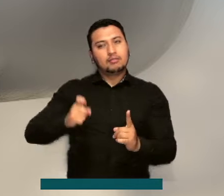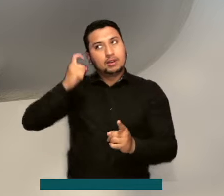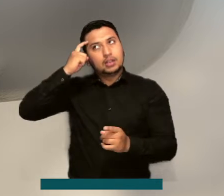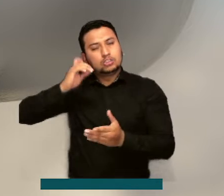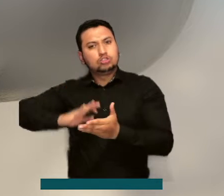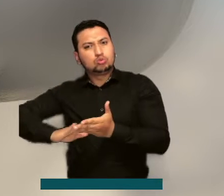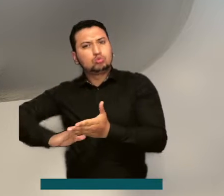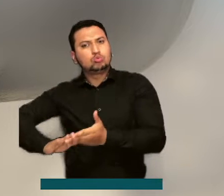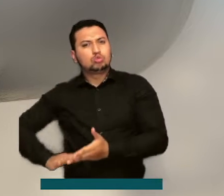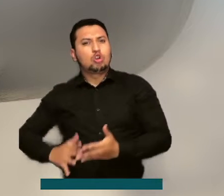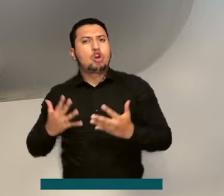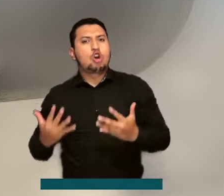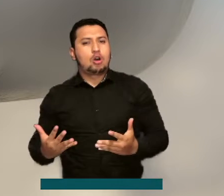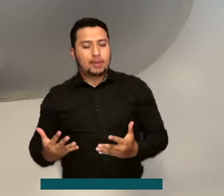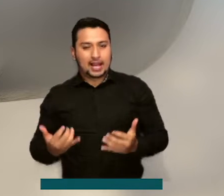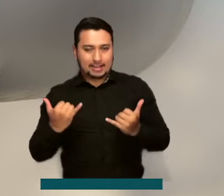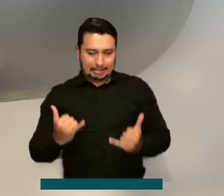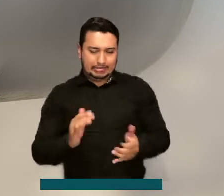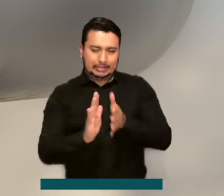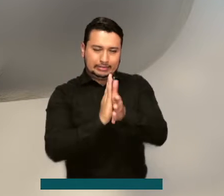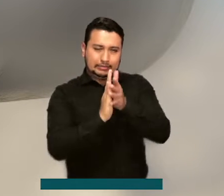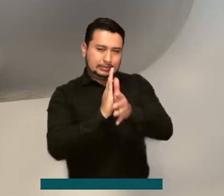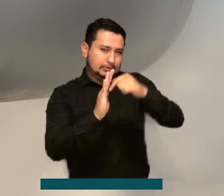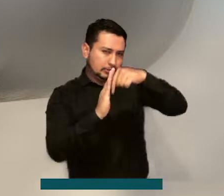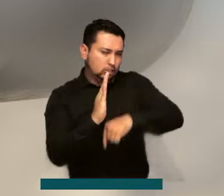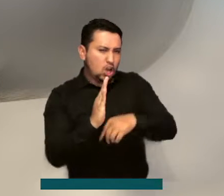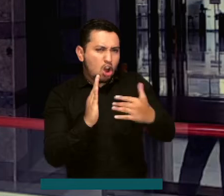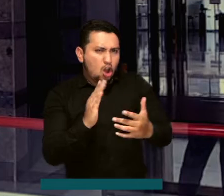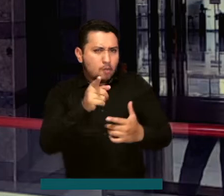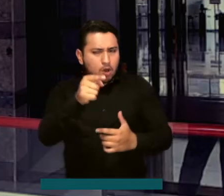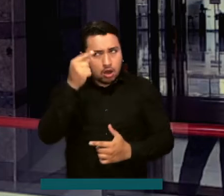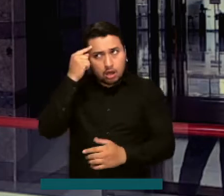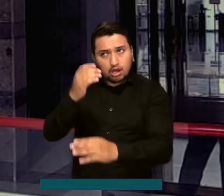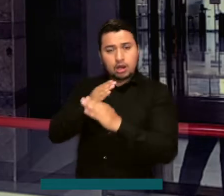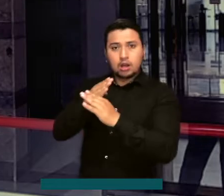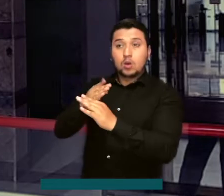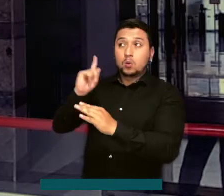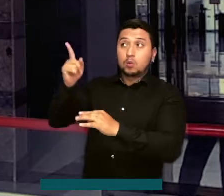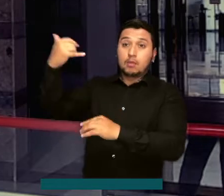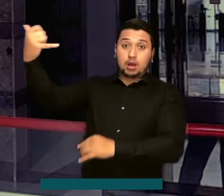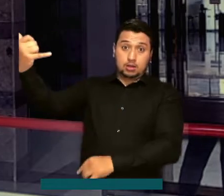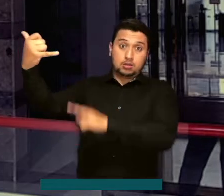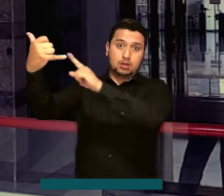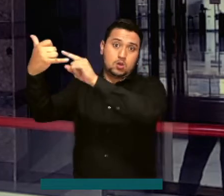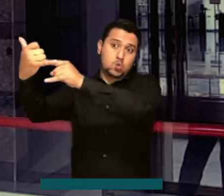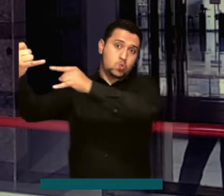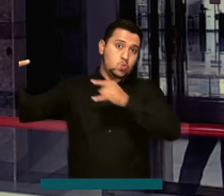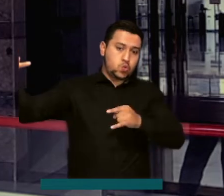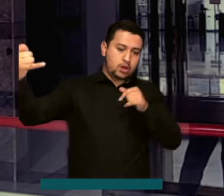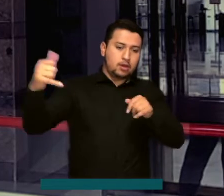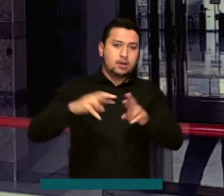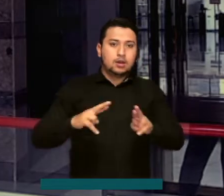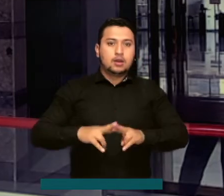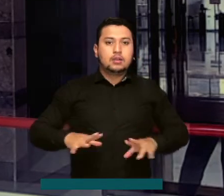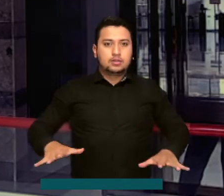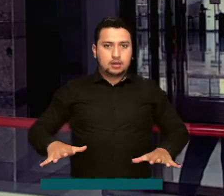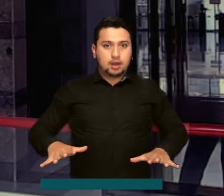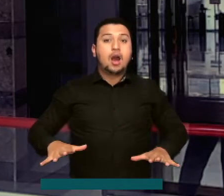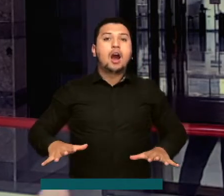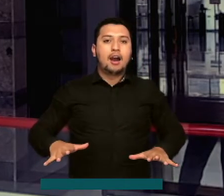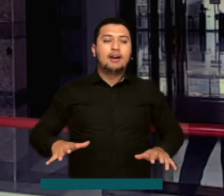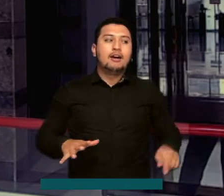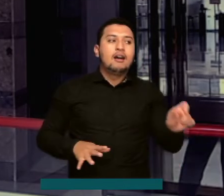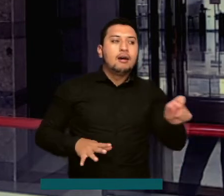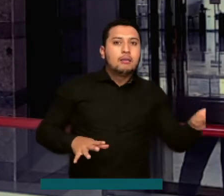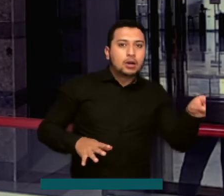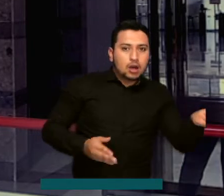ocurra. Hoy vamos a hablar de eso, de cómo proteger sus cámaras de seguridad conectadas a internet, de la acción de piratas informáticos, mal